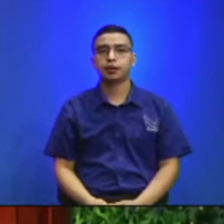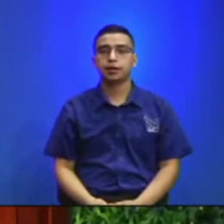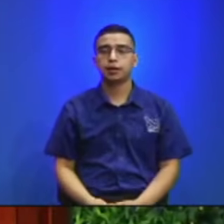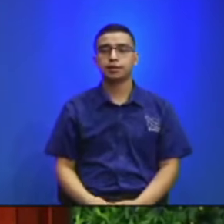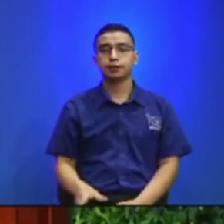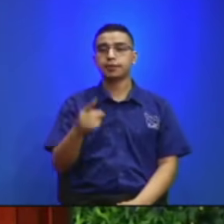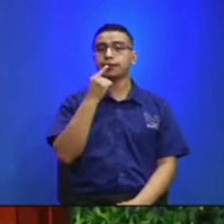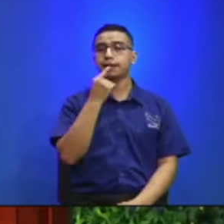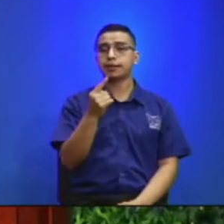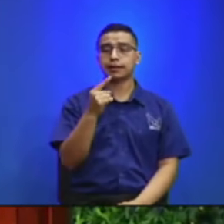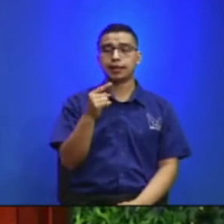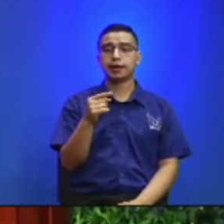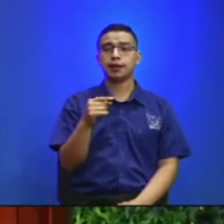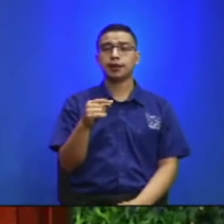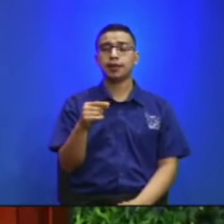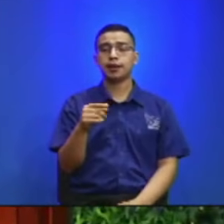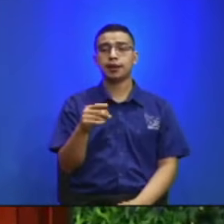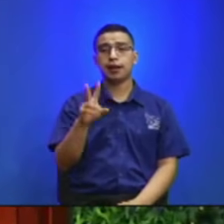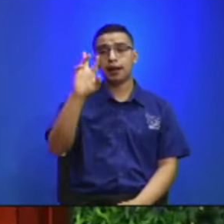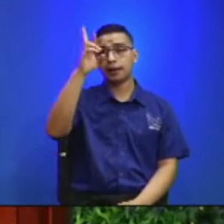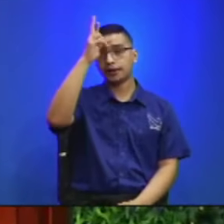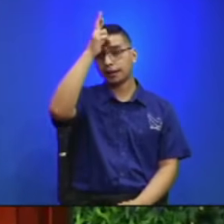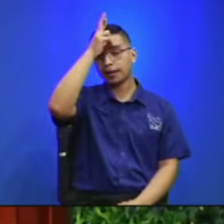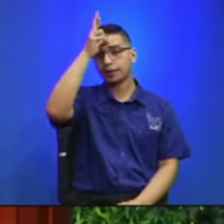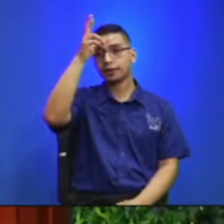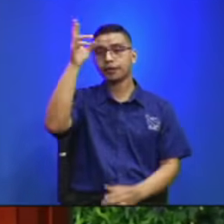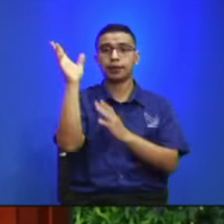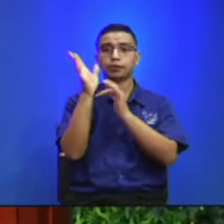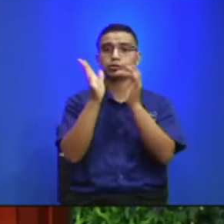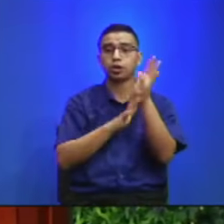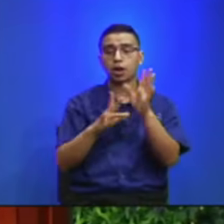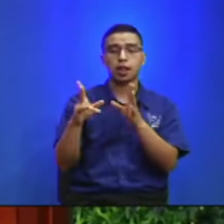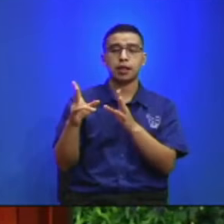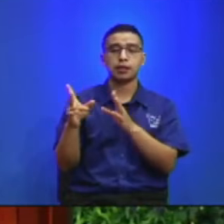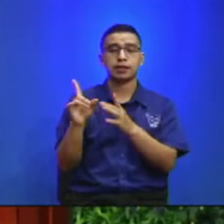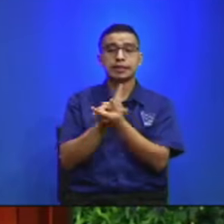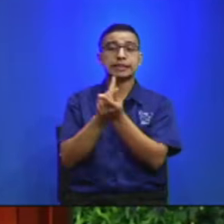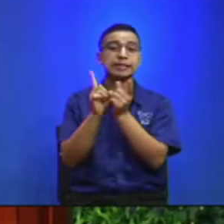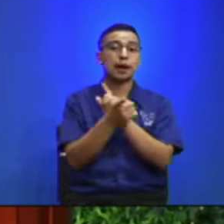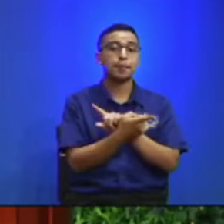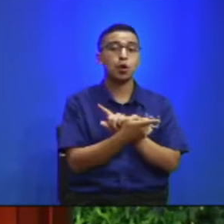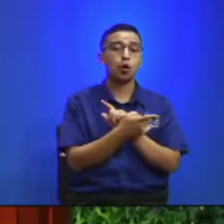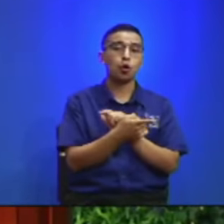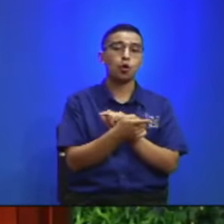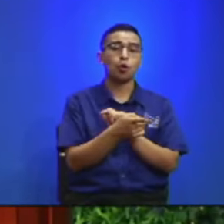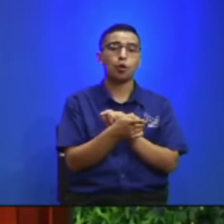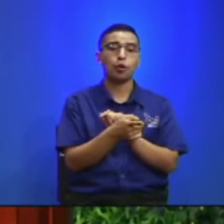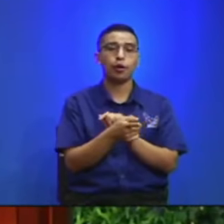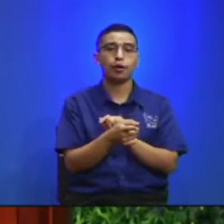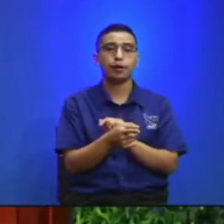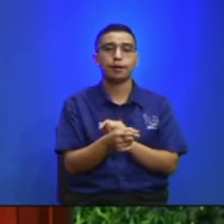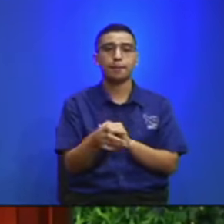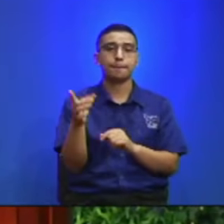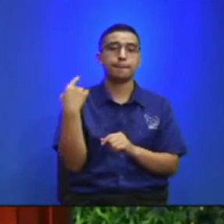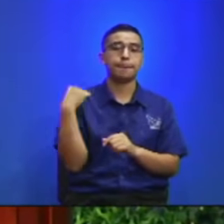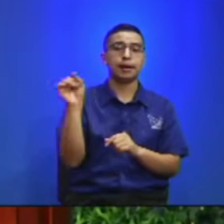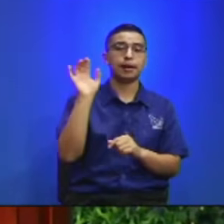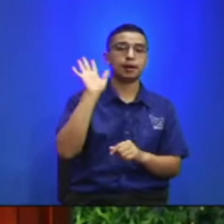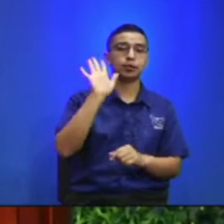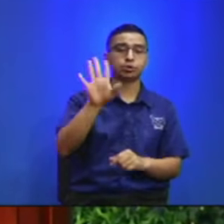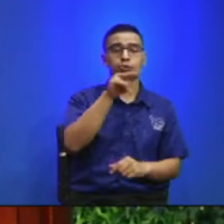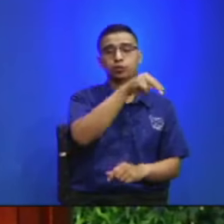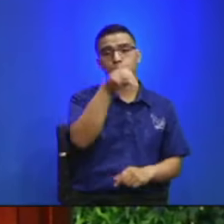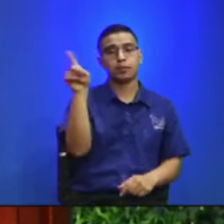el señor vino vos vino y dijo yo voy a sustituir lo voy a sustituir y entonces para que su nombre no sea